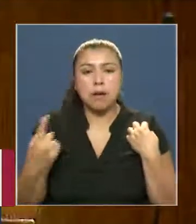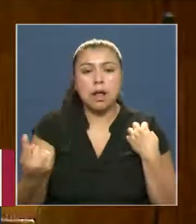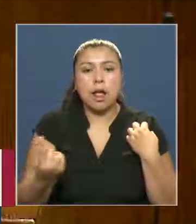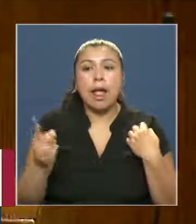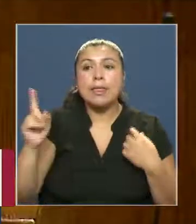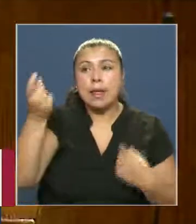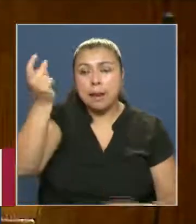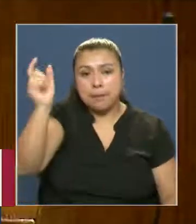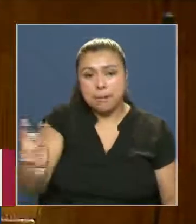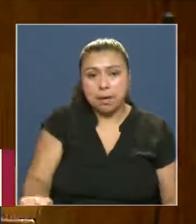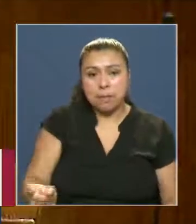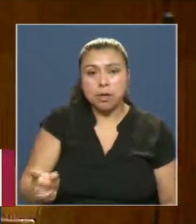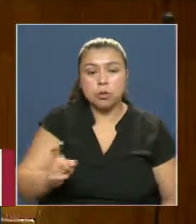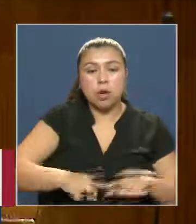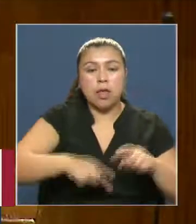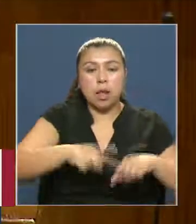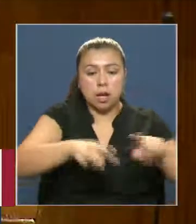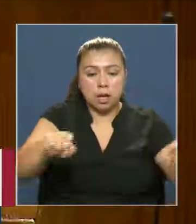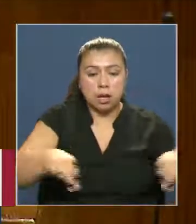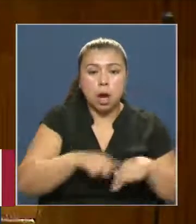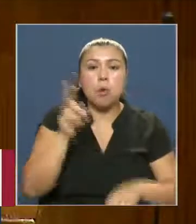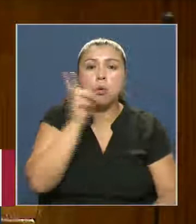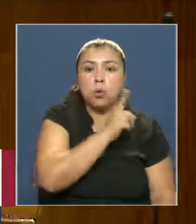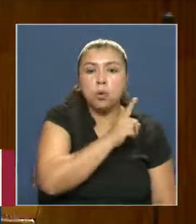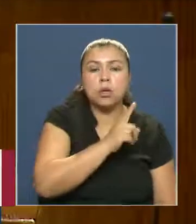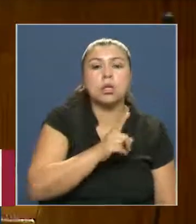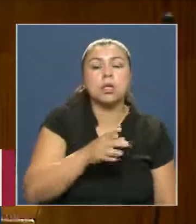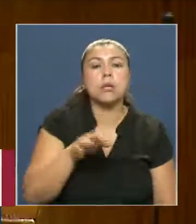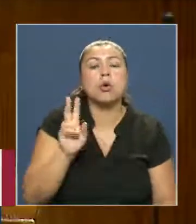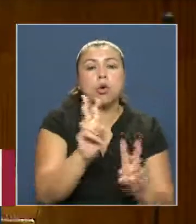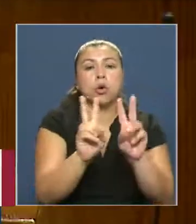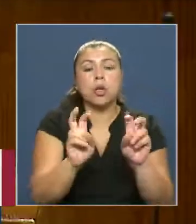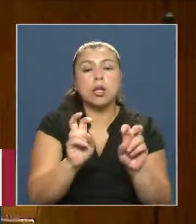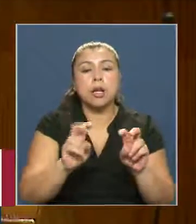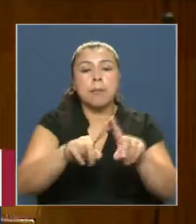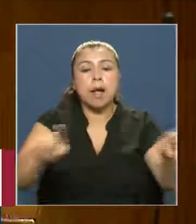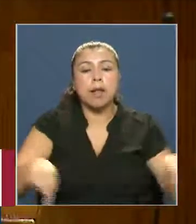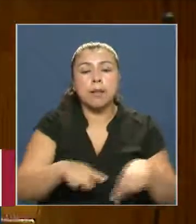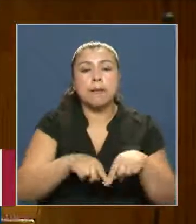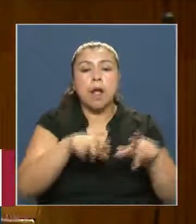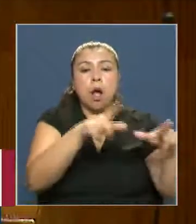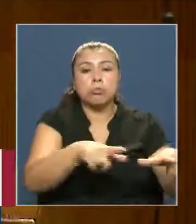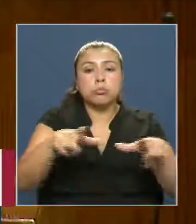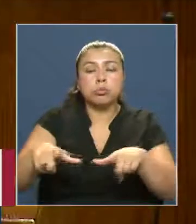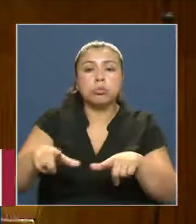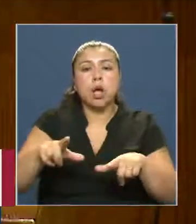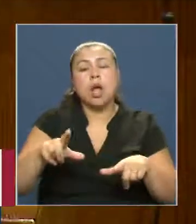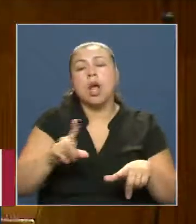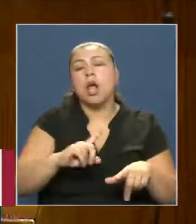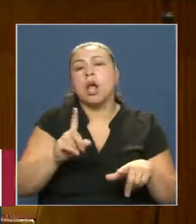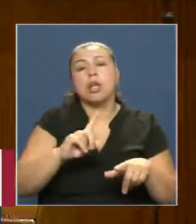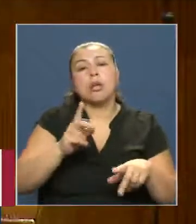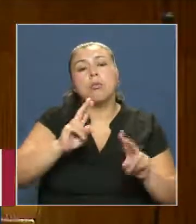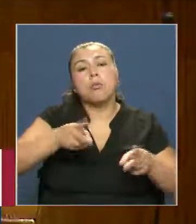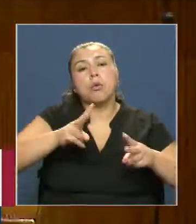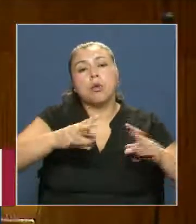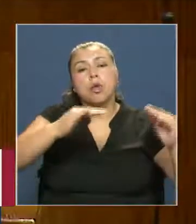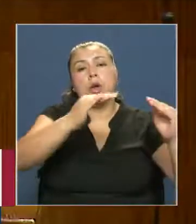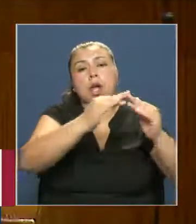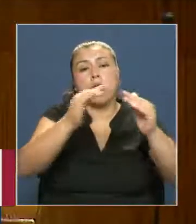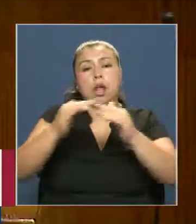loteador. Por último, respecto de loteos o asentamientos irregulares en zonas